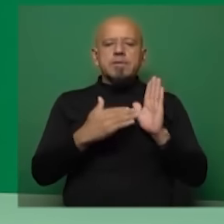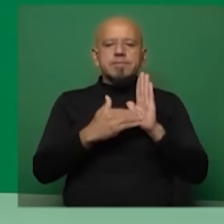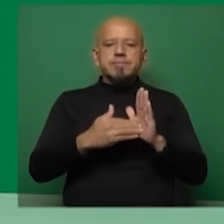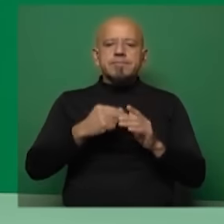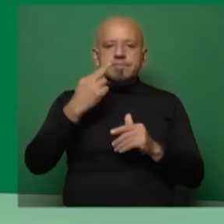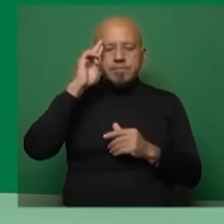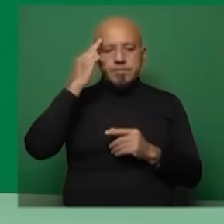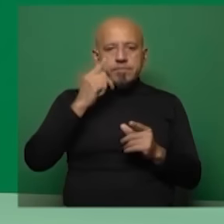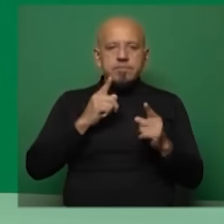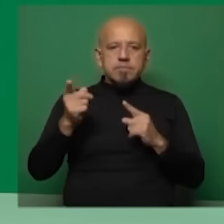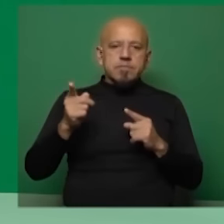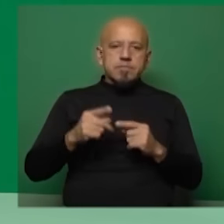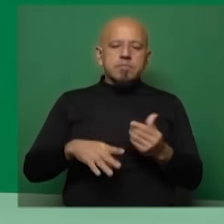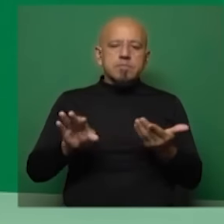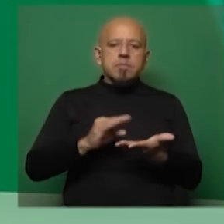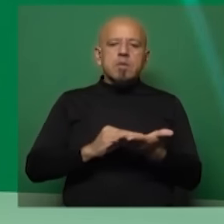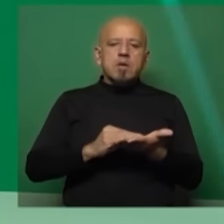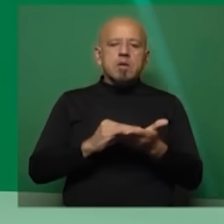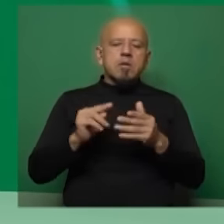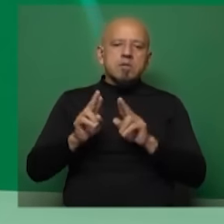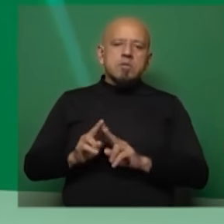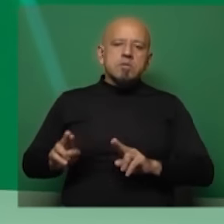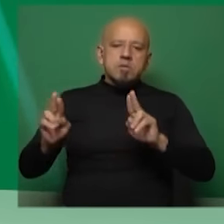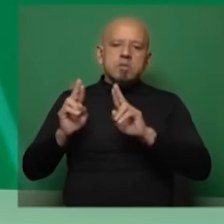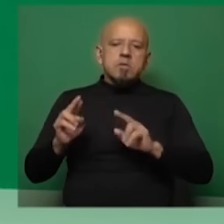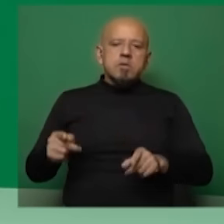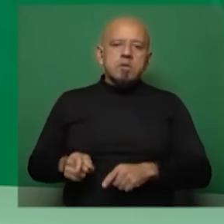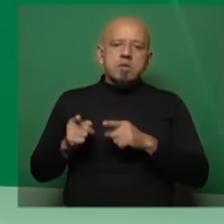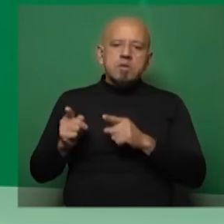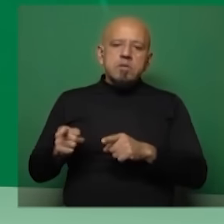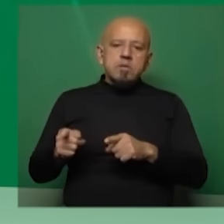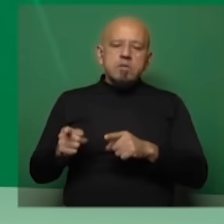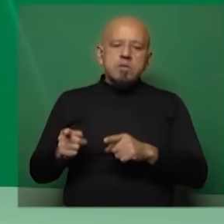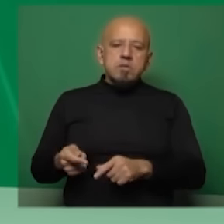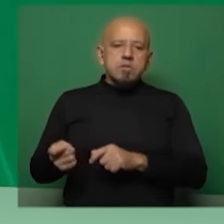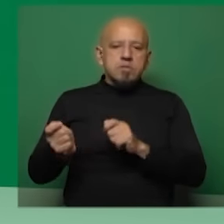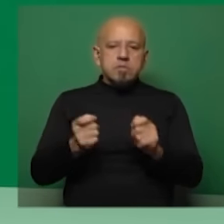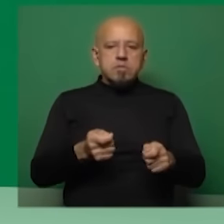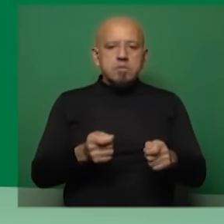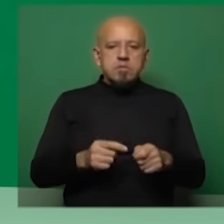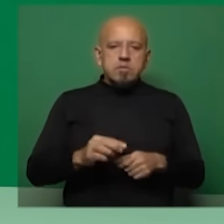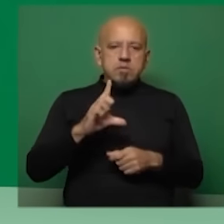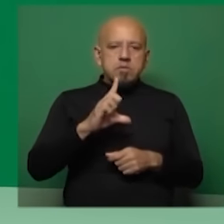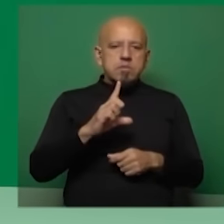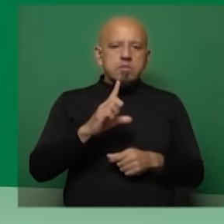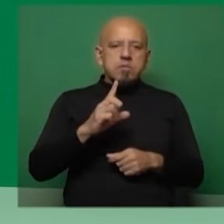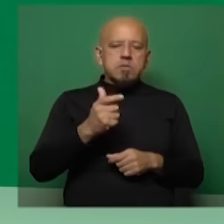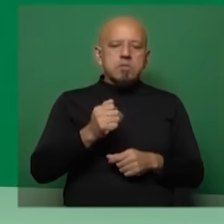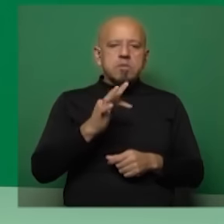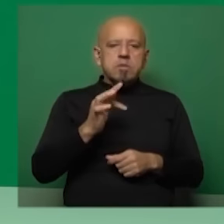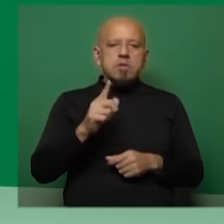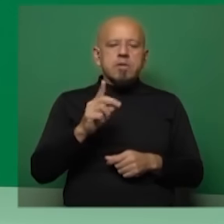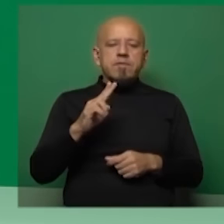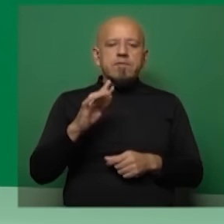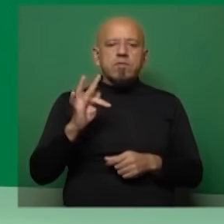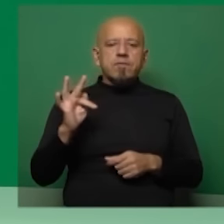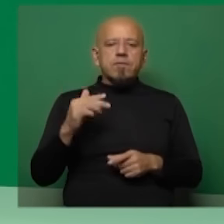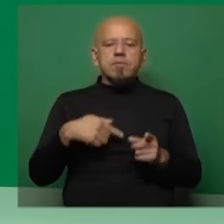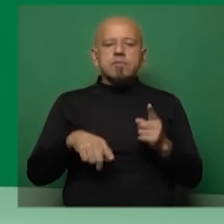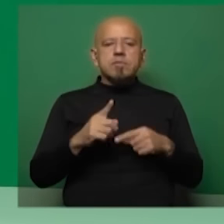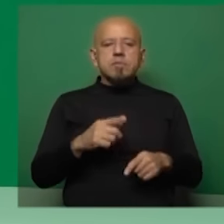Uruguay ante la Oficina de Naciones Unidas, fue quien le entregó al ex asesor presidencial Roberto Lafluf el acta